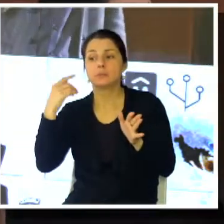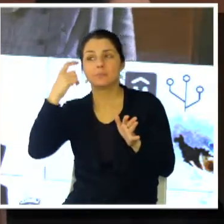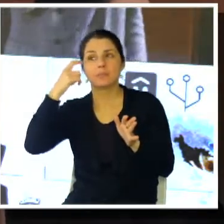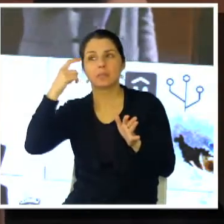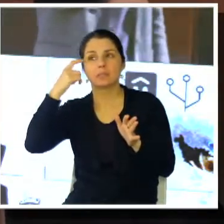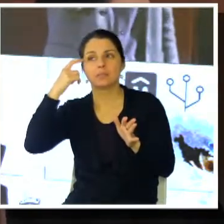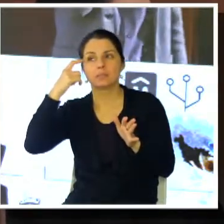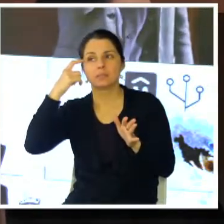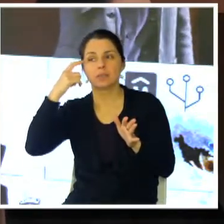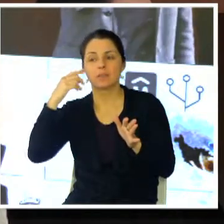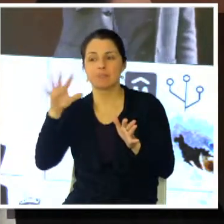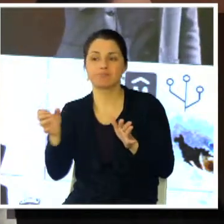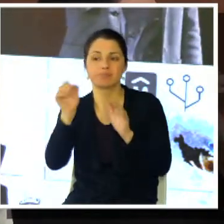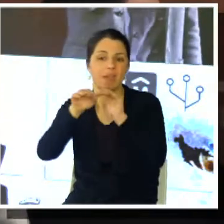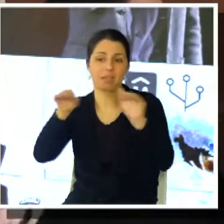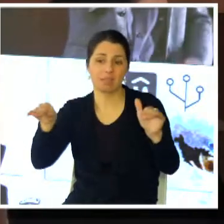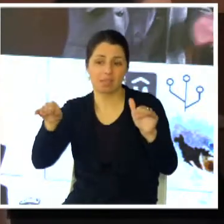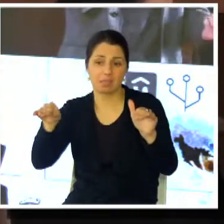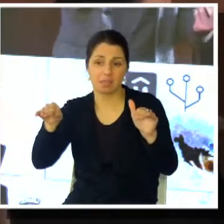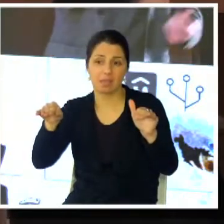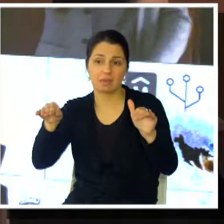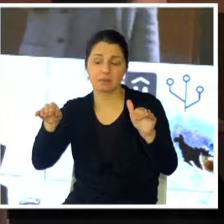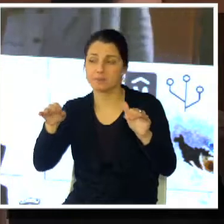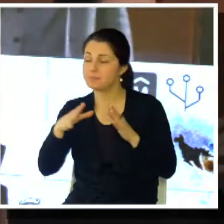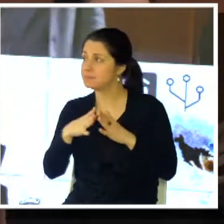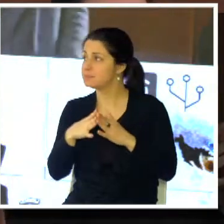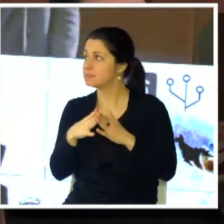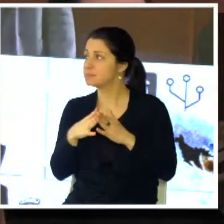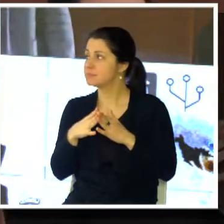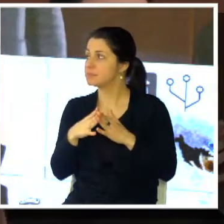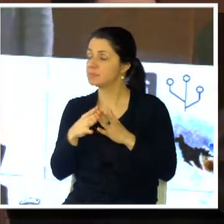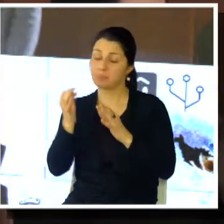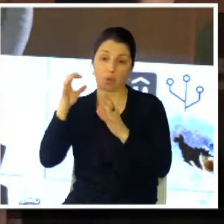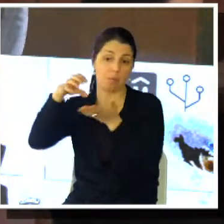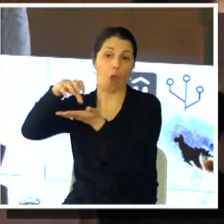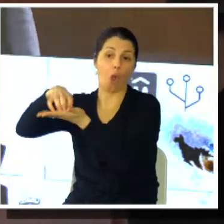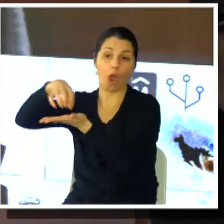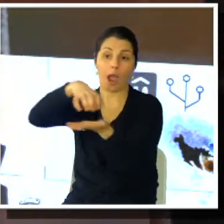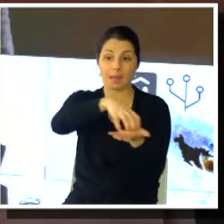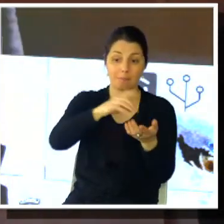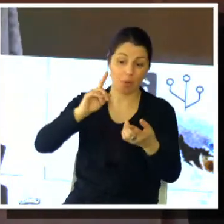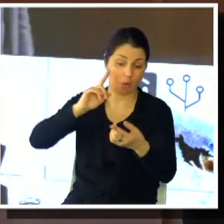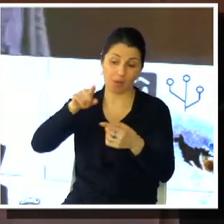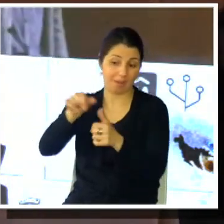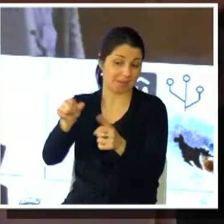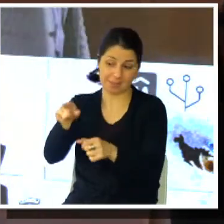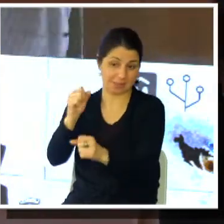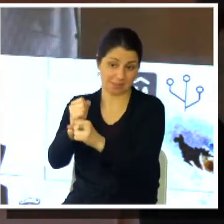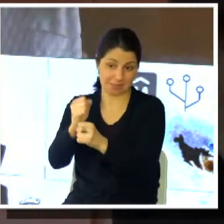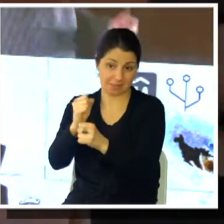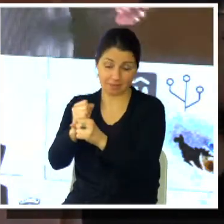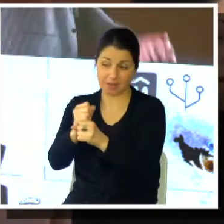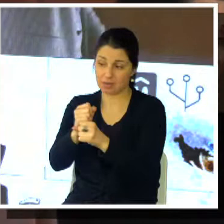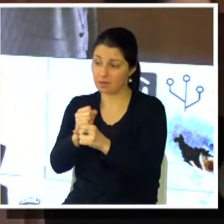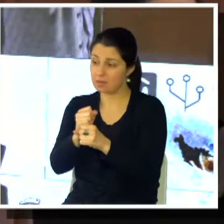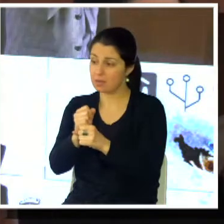desde entrada como un estándar por organizaciones u organismos que se dedican a eso, ¿verdad? Bueno,